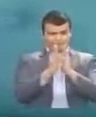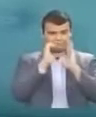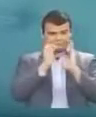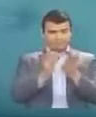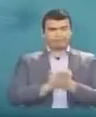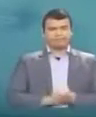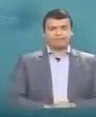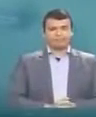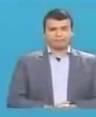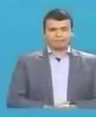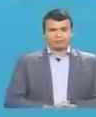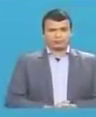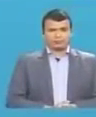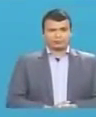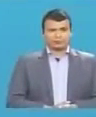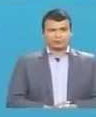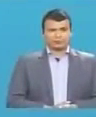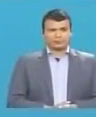adelante.